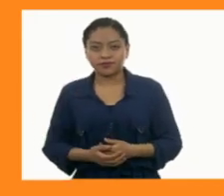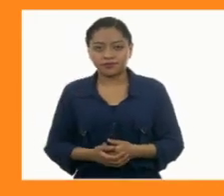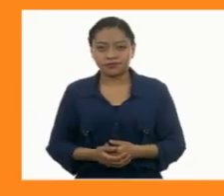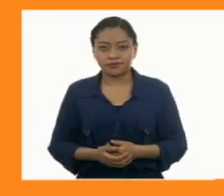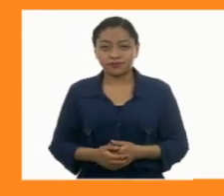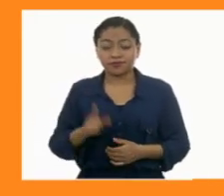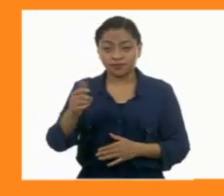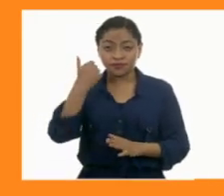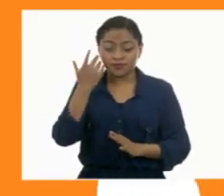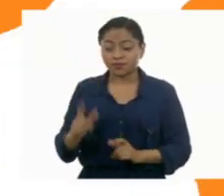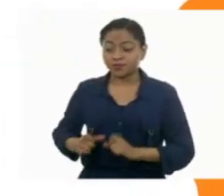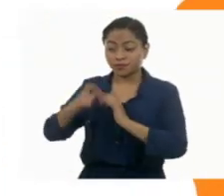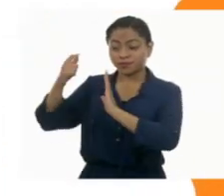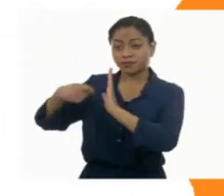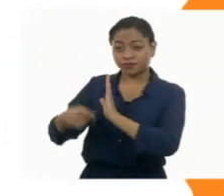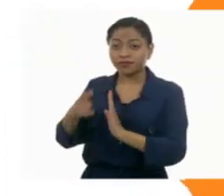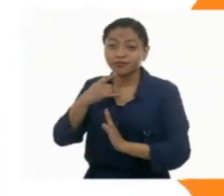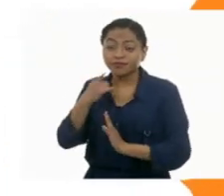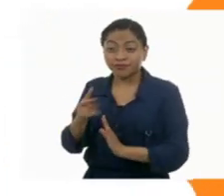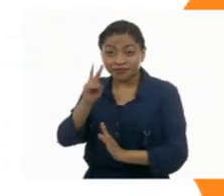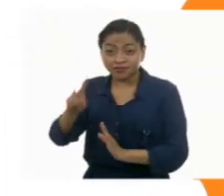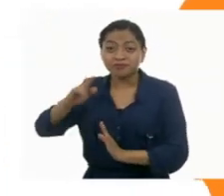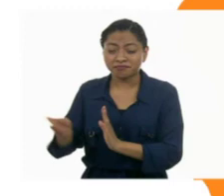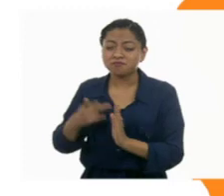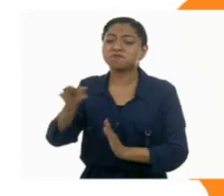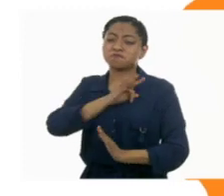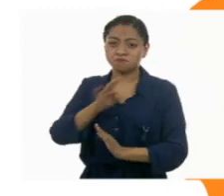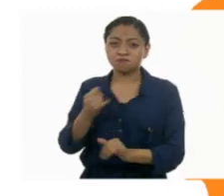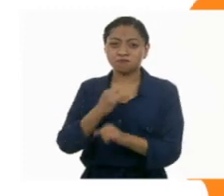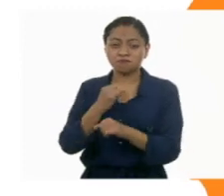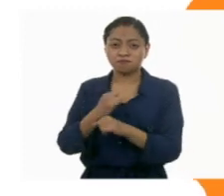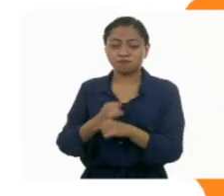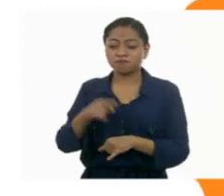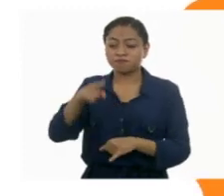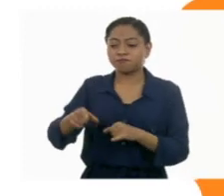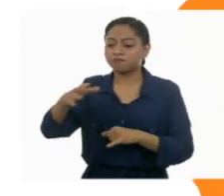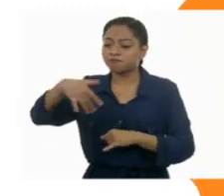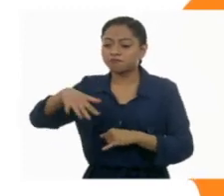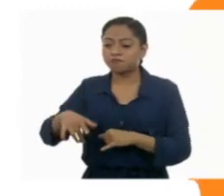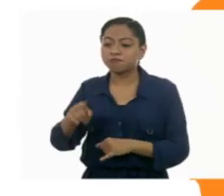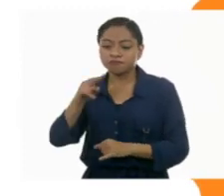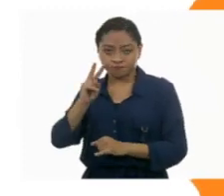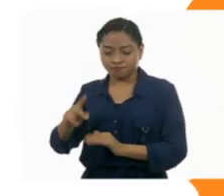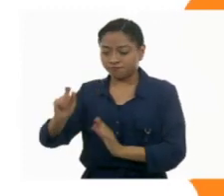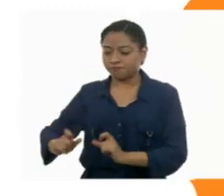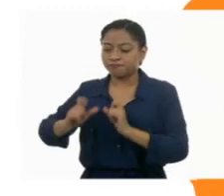800-734-7376. Si quieres volver a ver los programas de Aprende en Casa, los puedes encontrar en